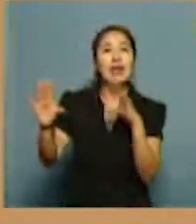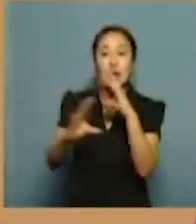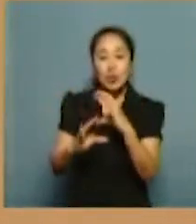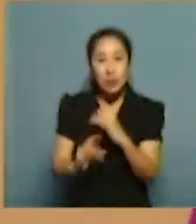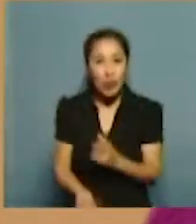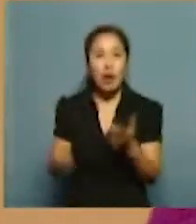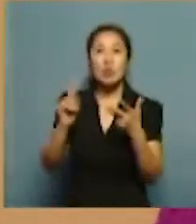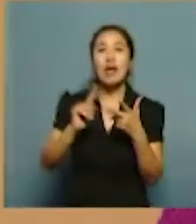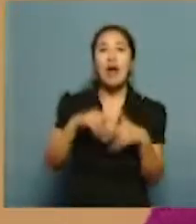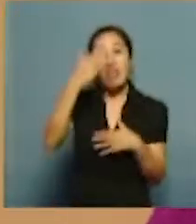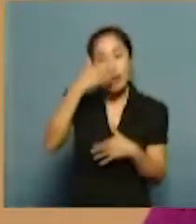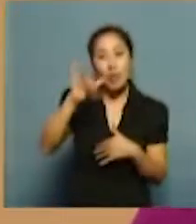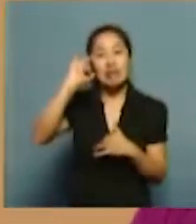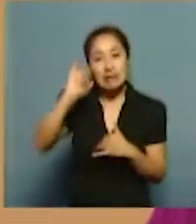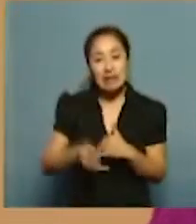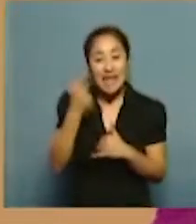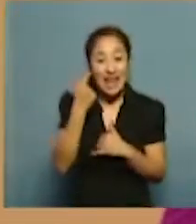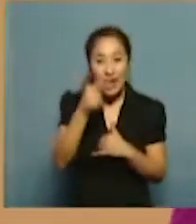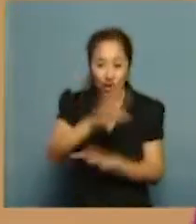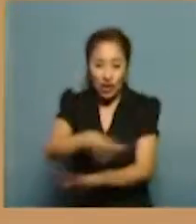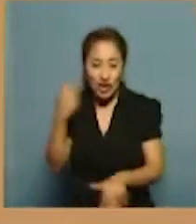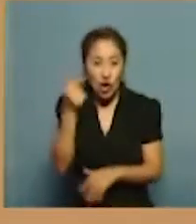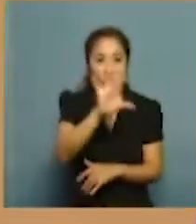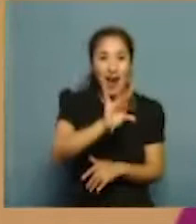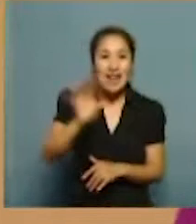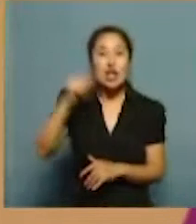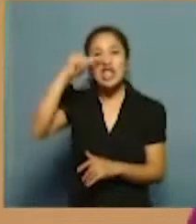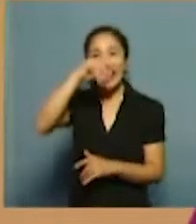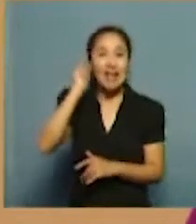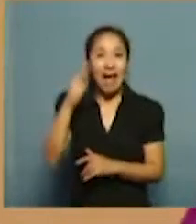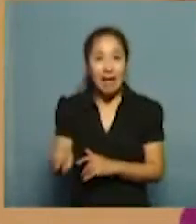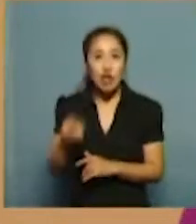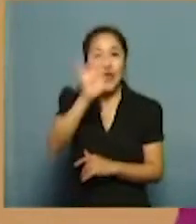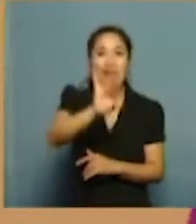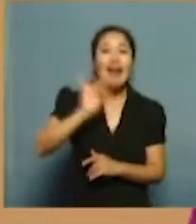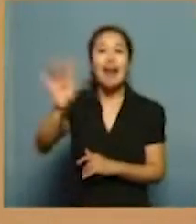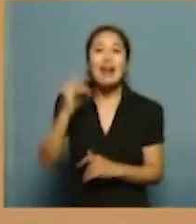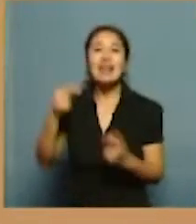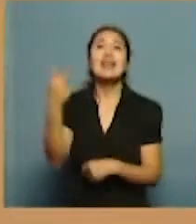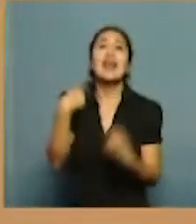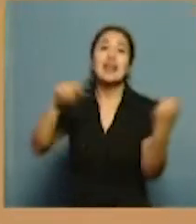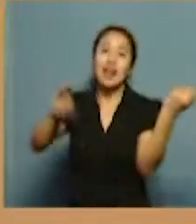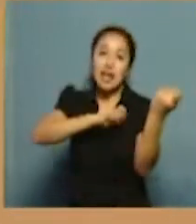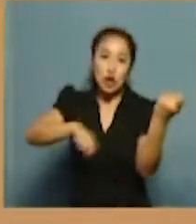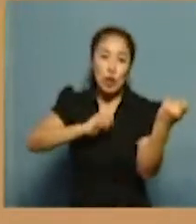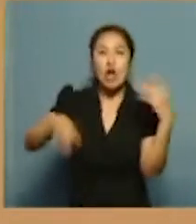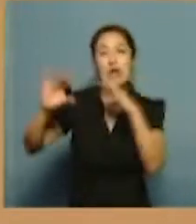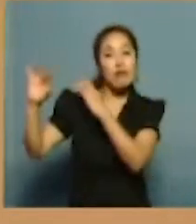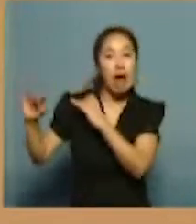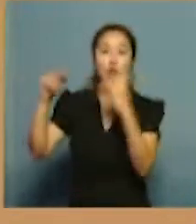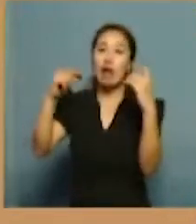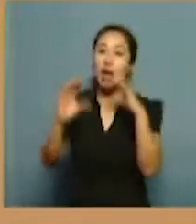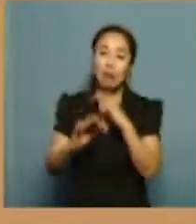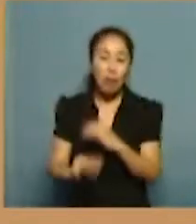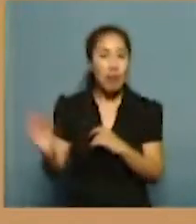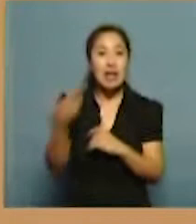después si ya ellos se eligen a los siete años el instrumento con el cual se van a quedar y